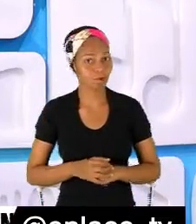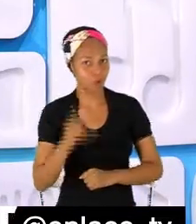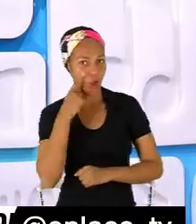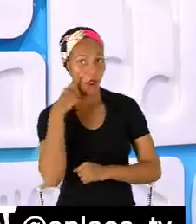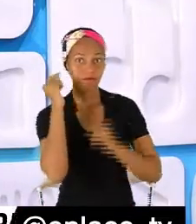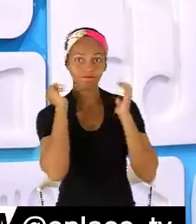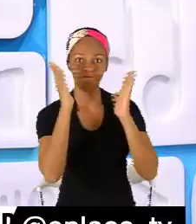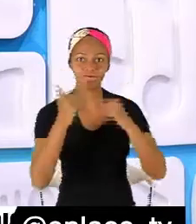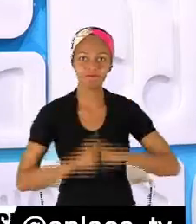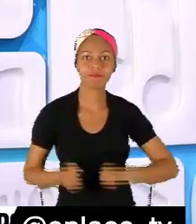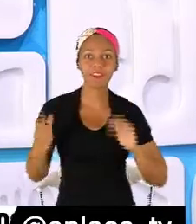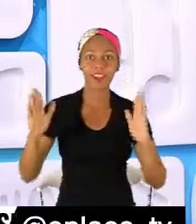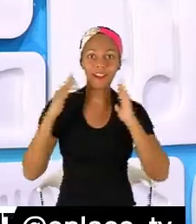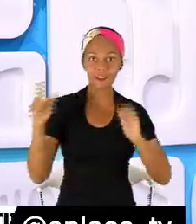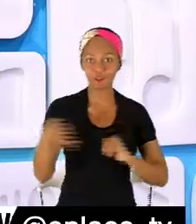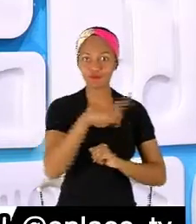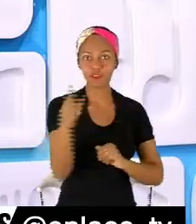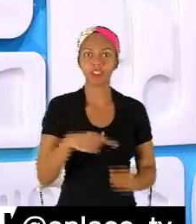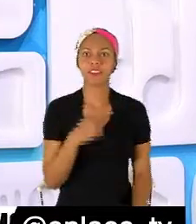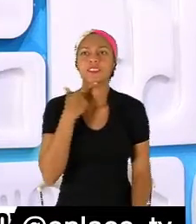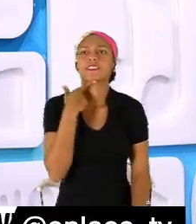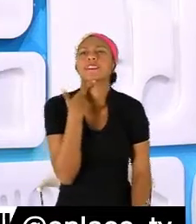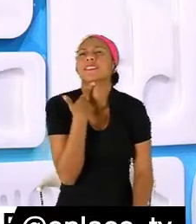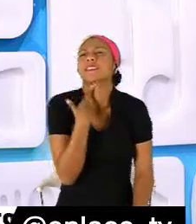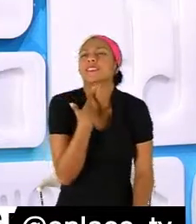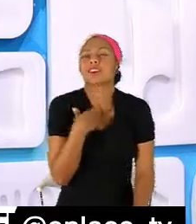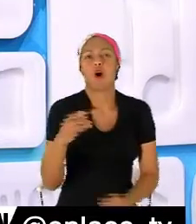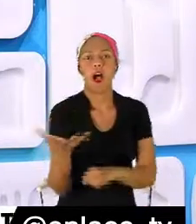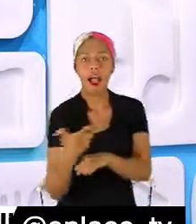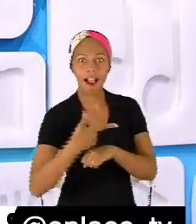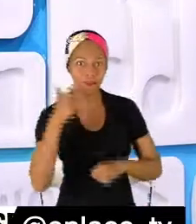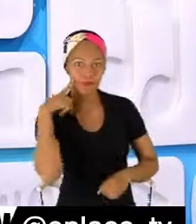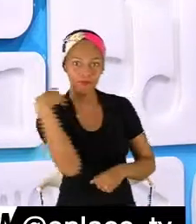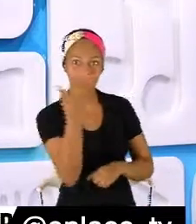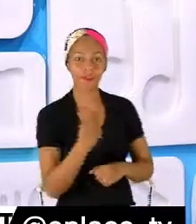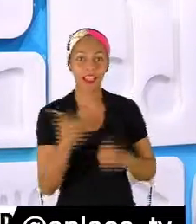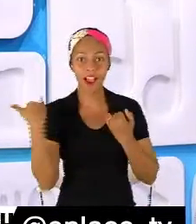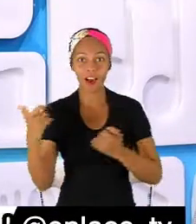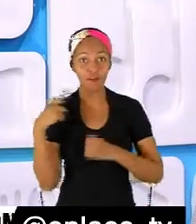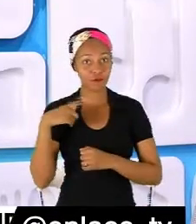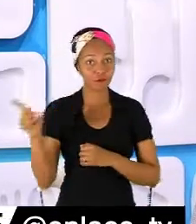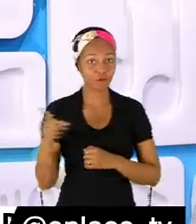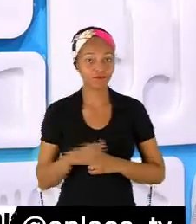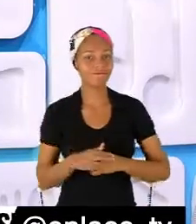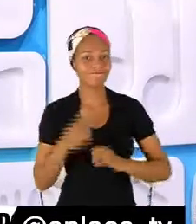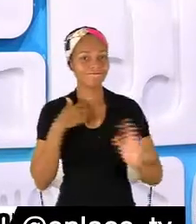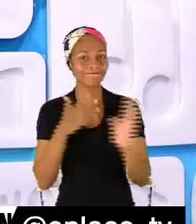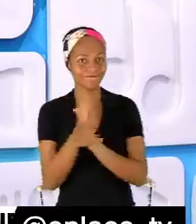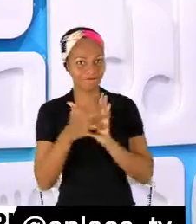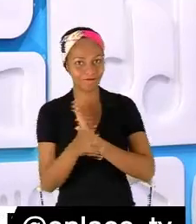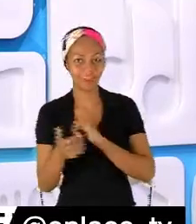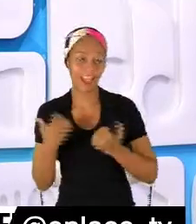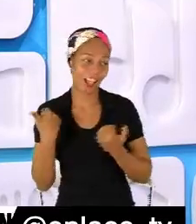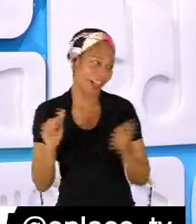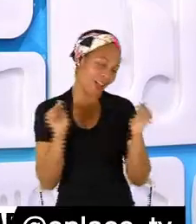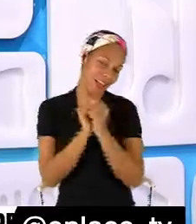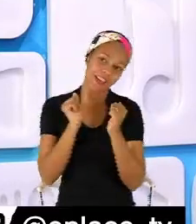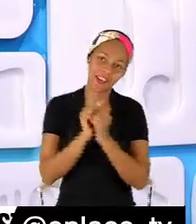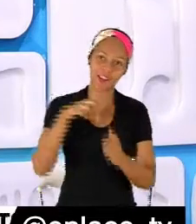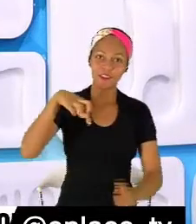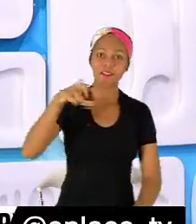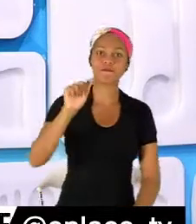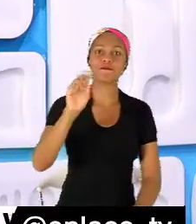atención porque esta información le va a encantar a los amantes del arte. A esta hora en el set de Cultura y Entretenimiento nos acompaña Pablo